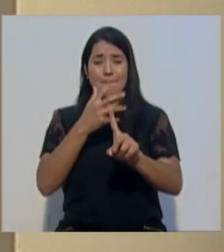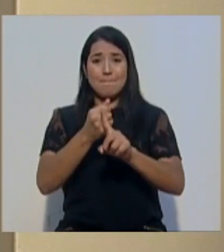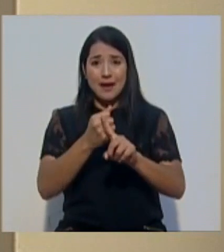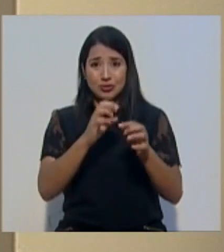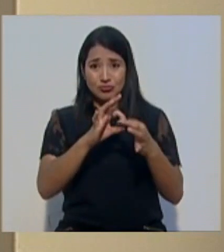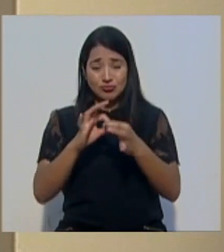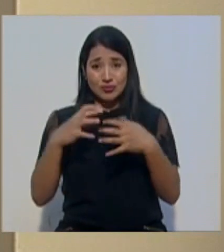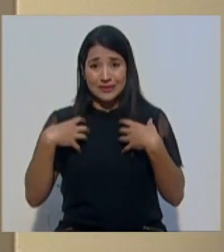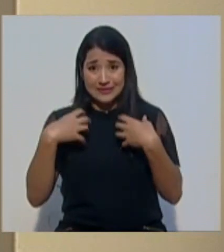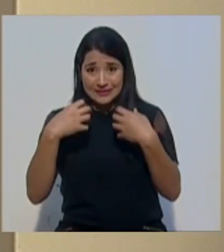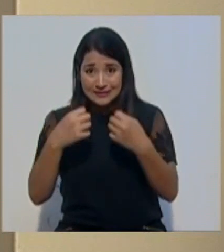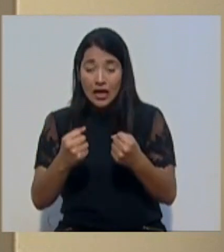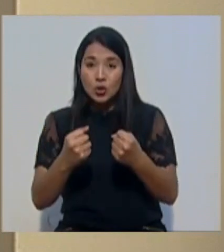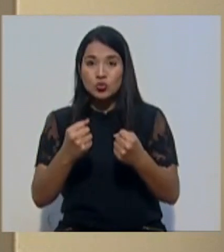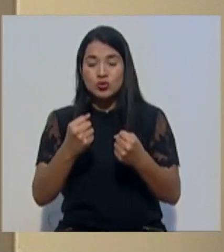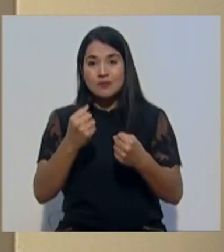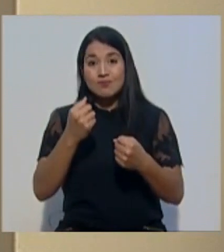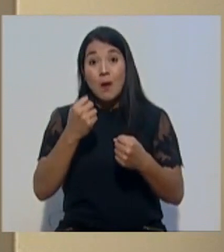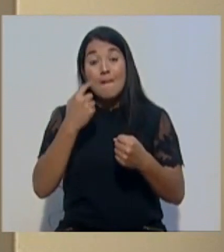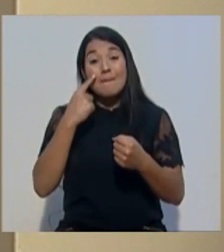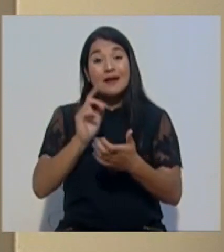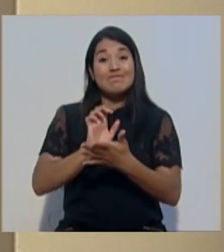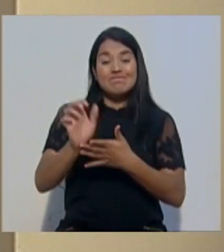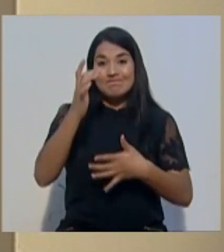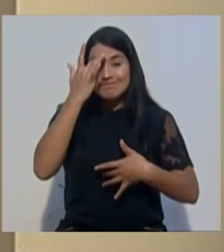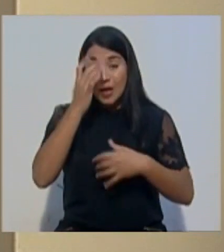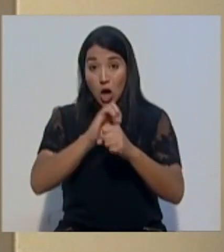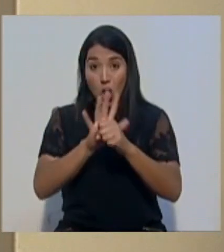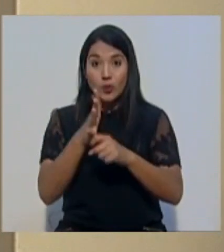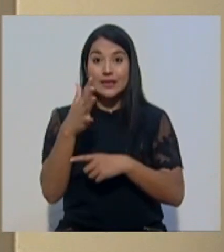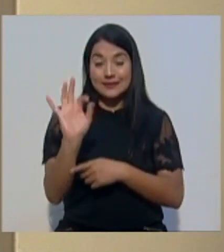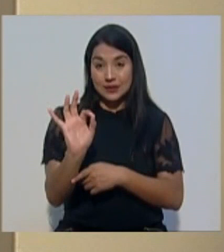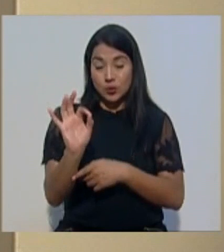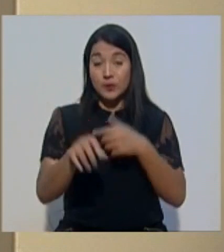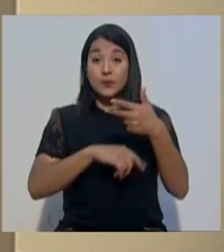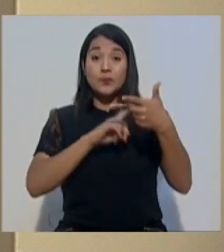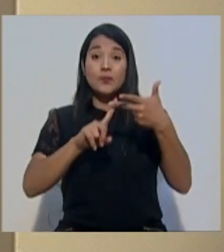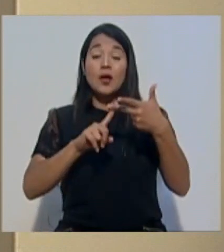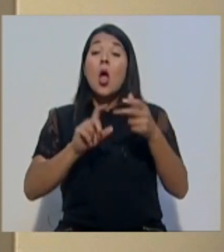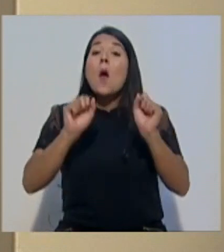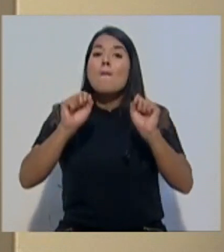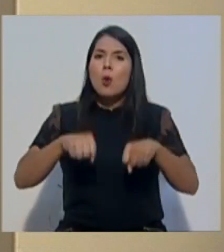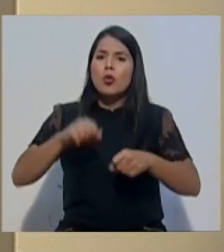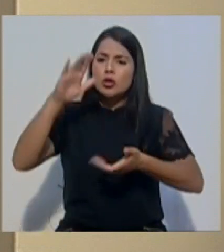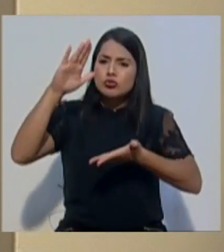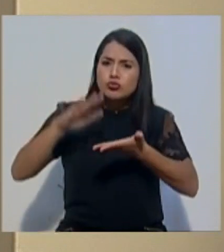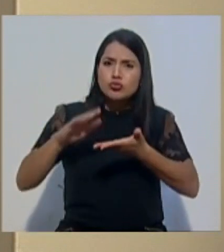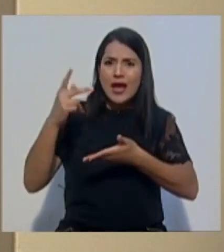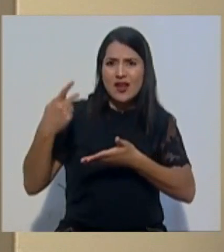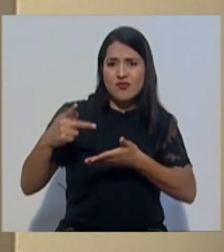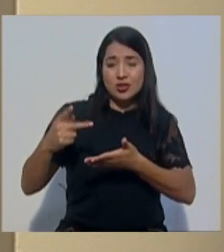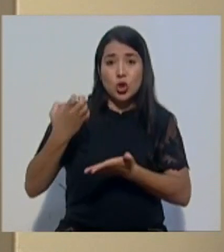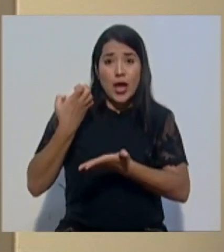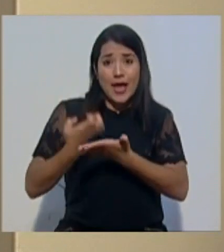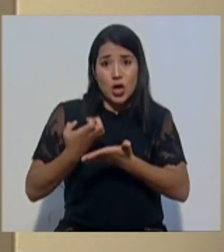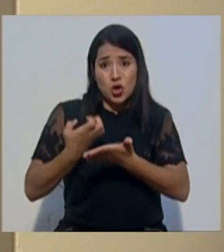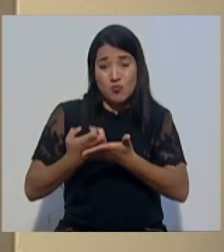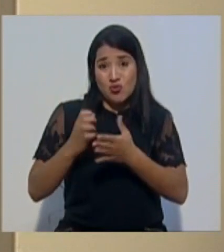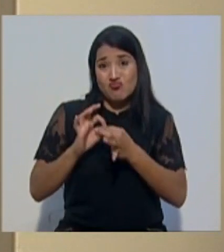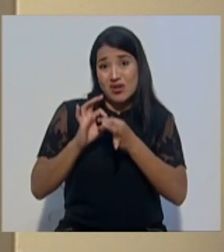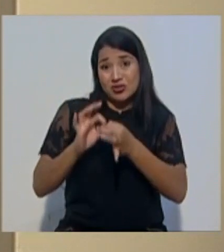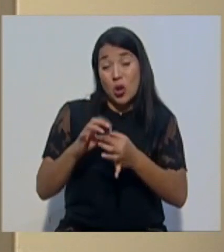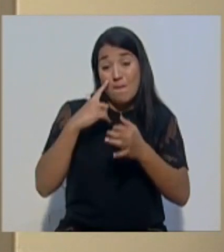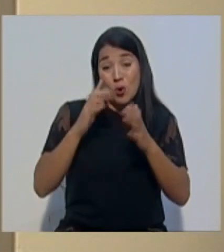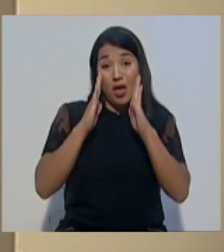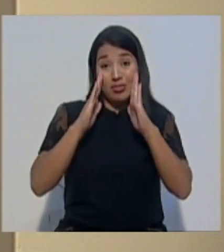contagio del COVID-19, poder disminuir el impacto económico que ha generado la atención de